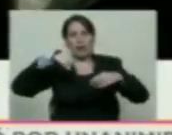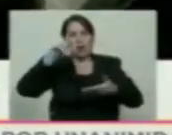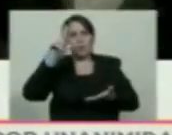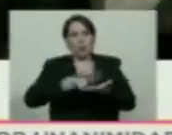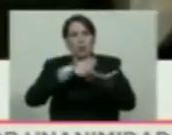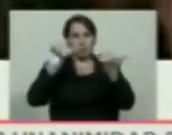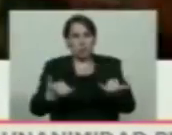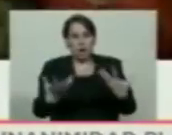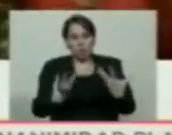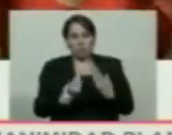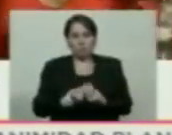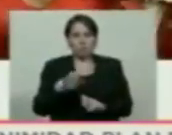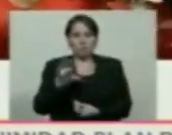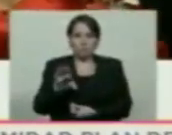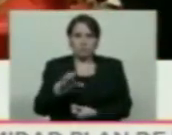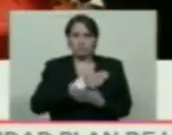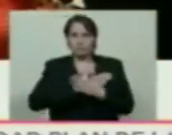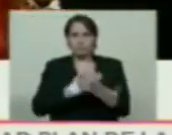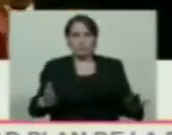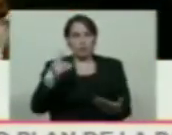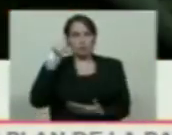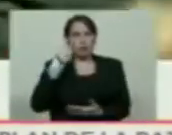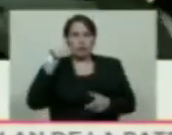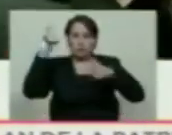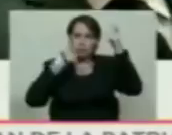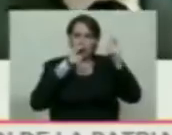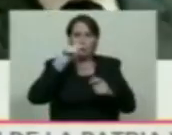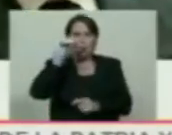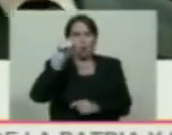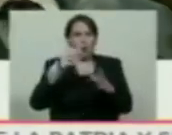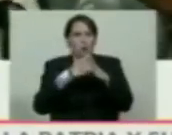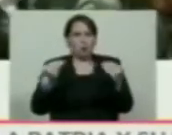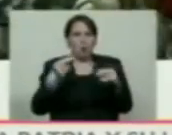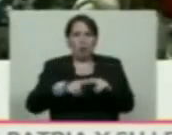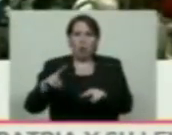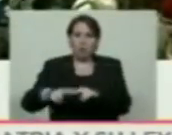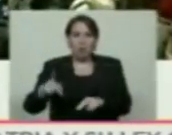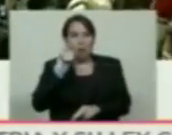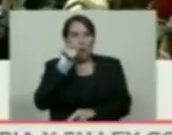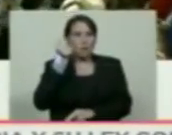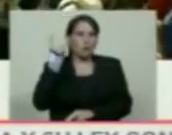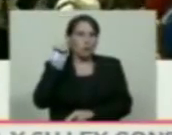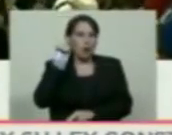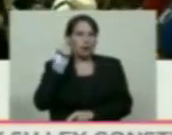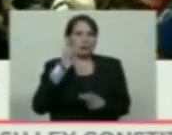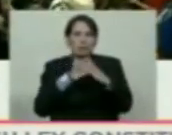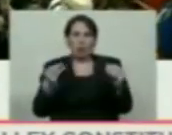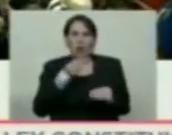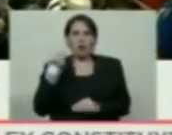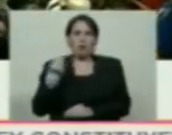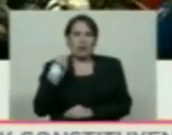la patria, por Chávez, por Bolívar, por Maduro, por los niños, por las mujeres, por la juventud, por los soldados,